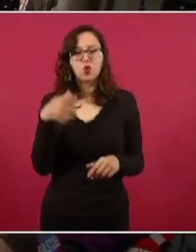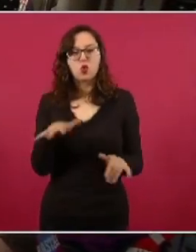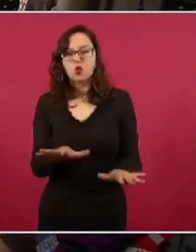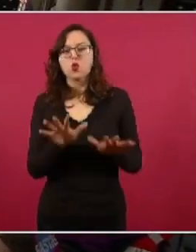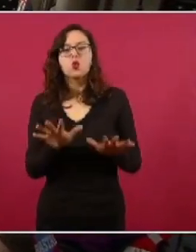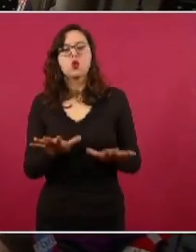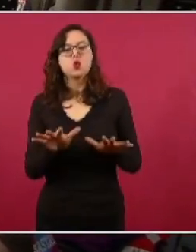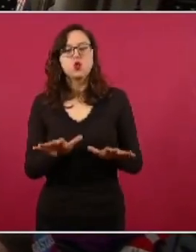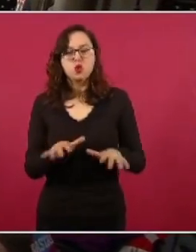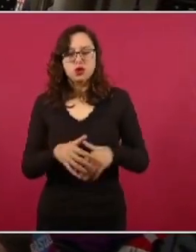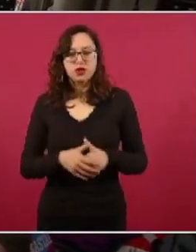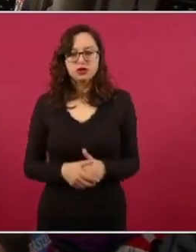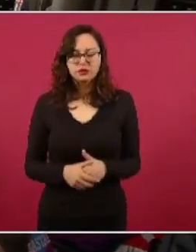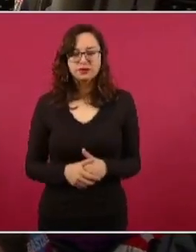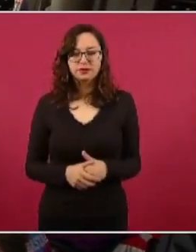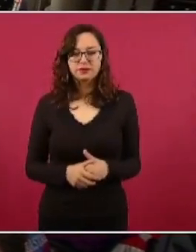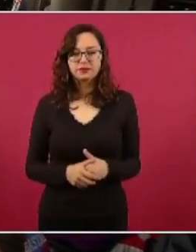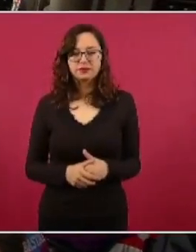enfrentar la delincuencia.